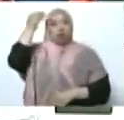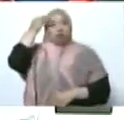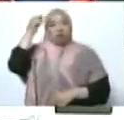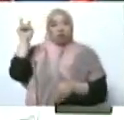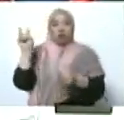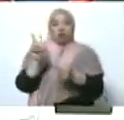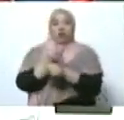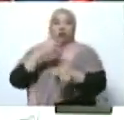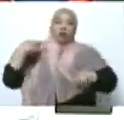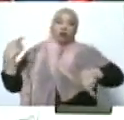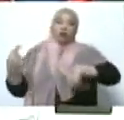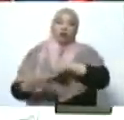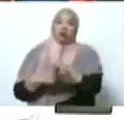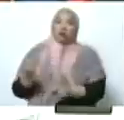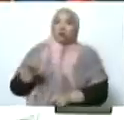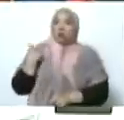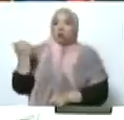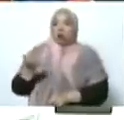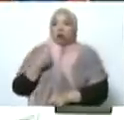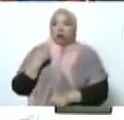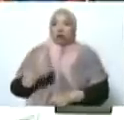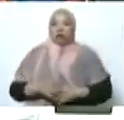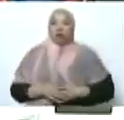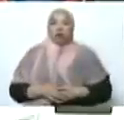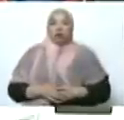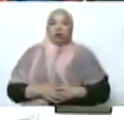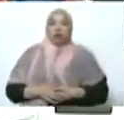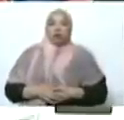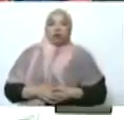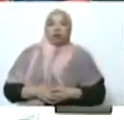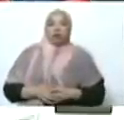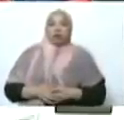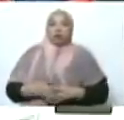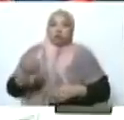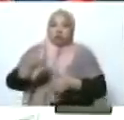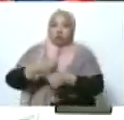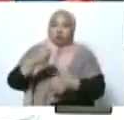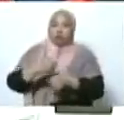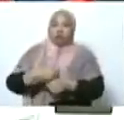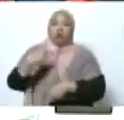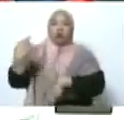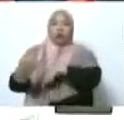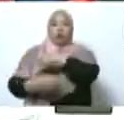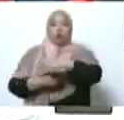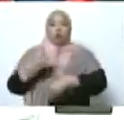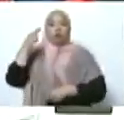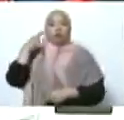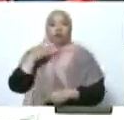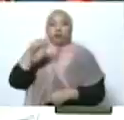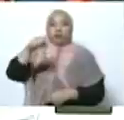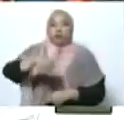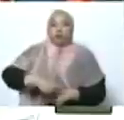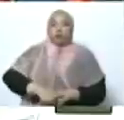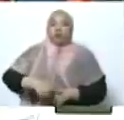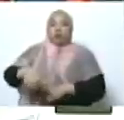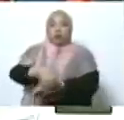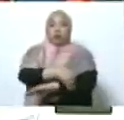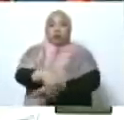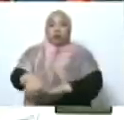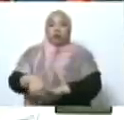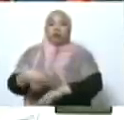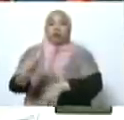Victoria revolucionaria en cualquier escenario. En el escenario electoral, victoria revolucionaria. En el escenario de la calle,